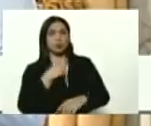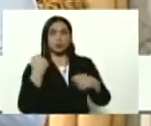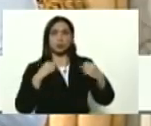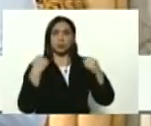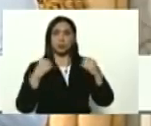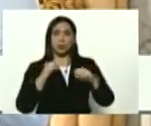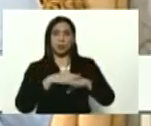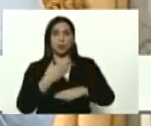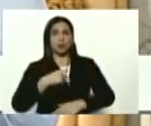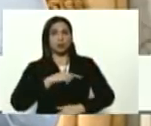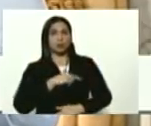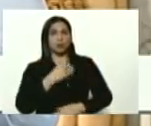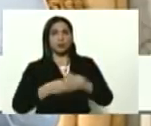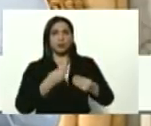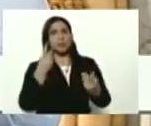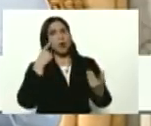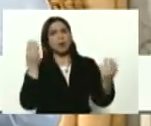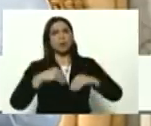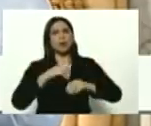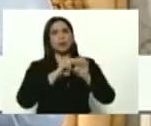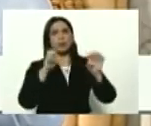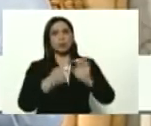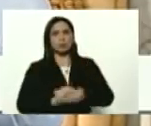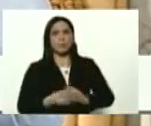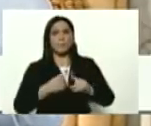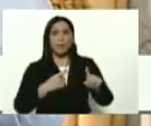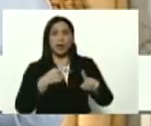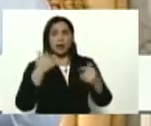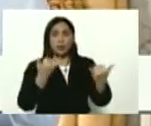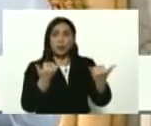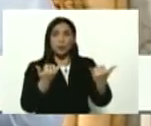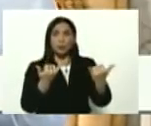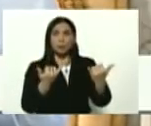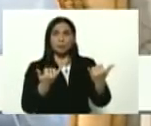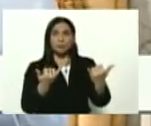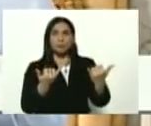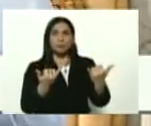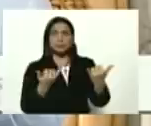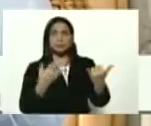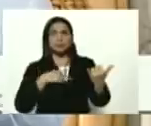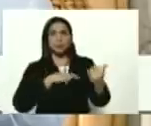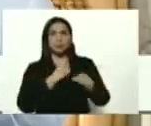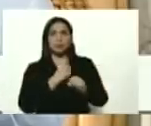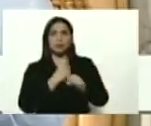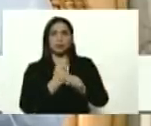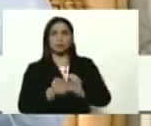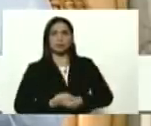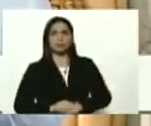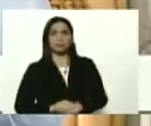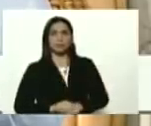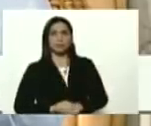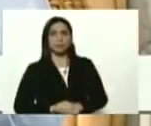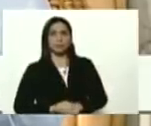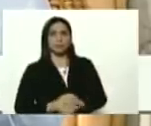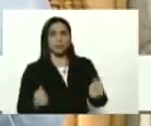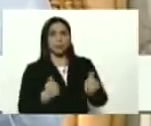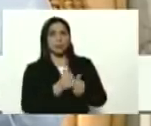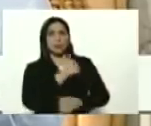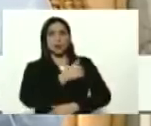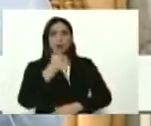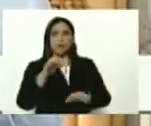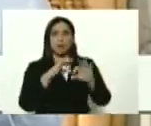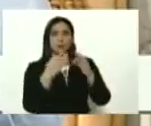porque hicimos como un acuerdo, ¿no?, con educación, para que en este momento que estamos trabajando con cada familia una